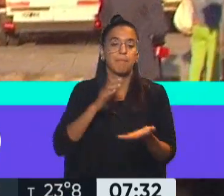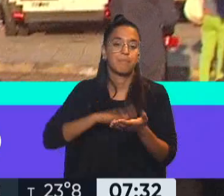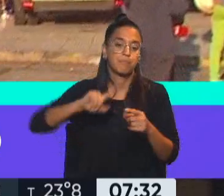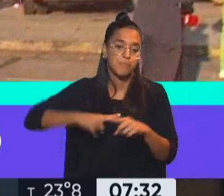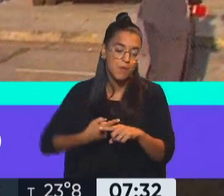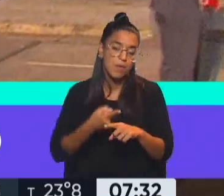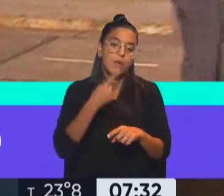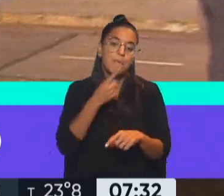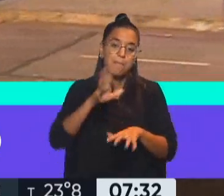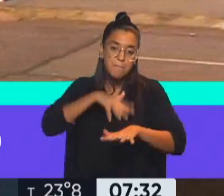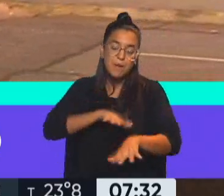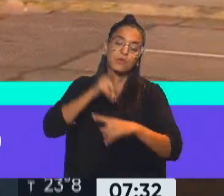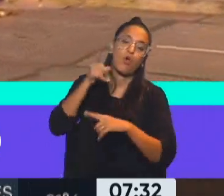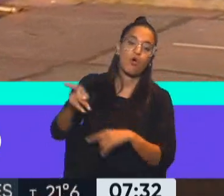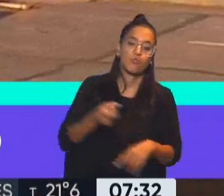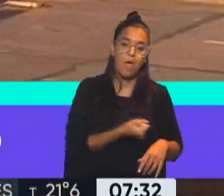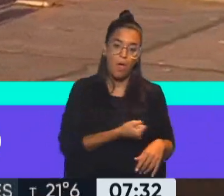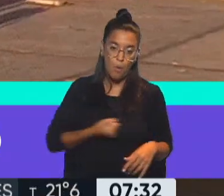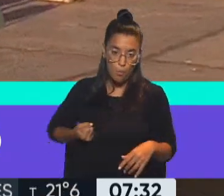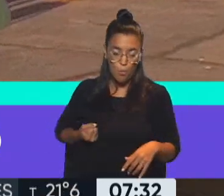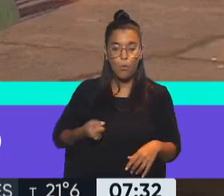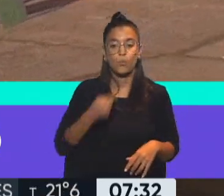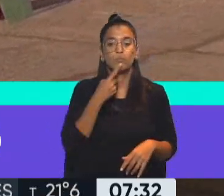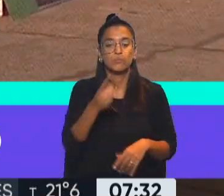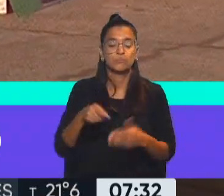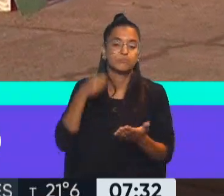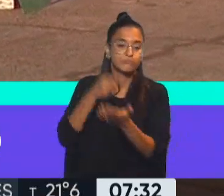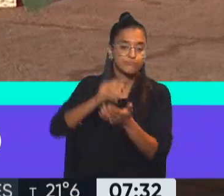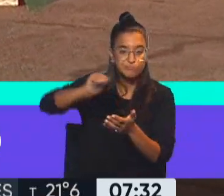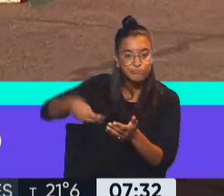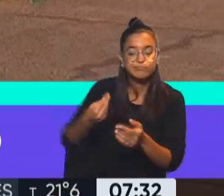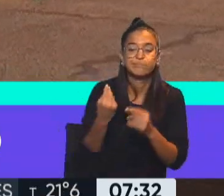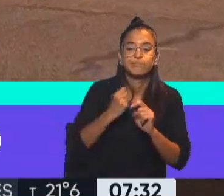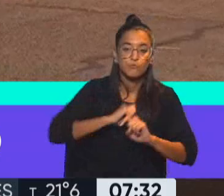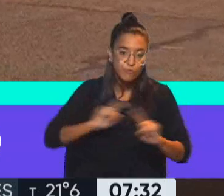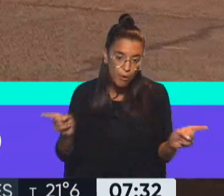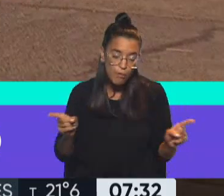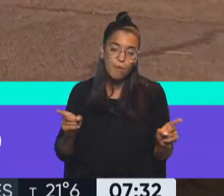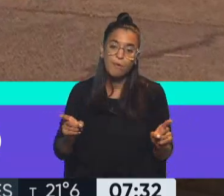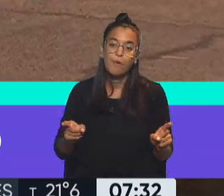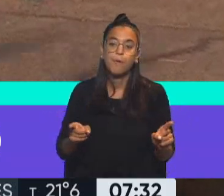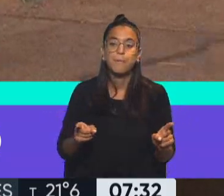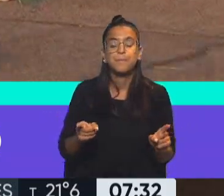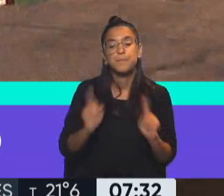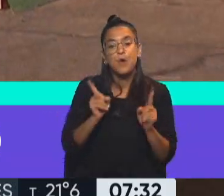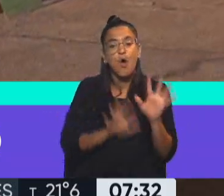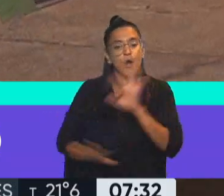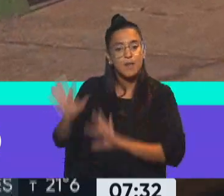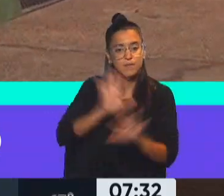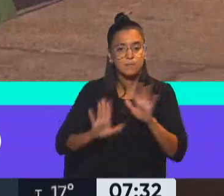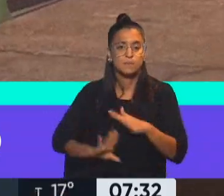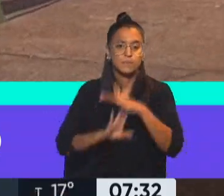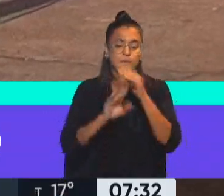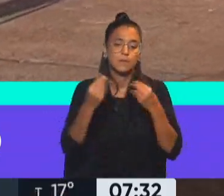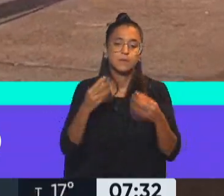sectorial marcha contra el ajuste es el lema del folk una de las principales organizaciones es silvia que está convocando